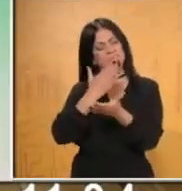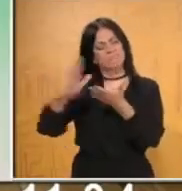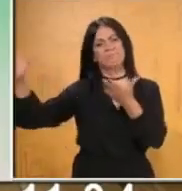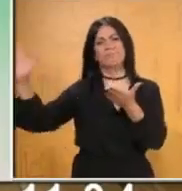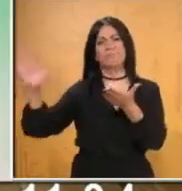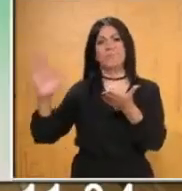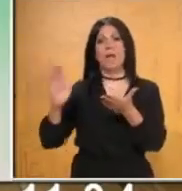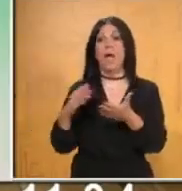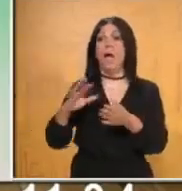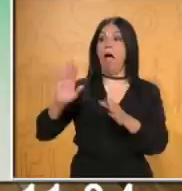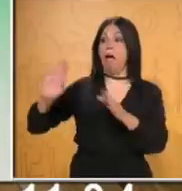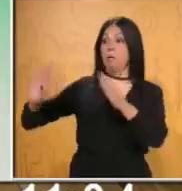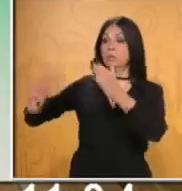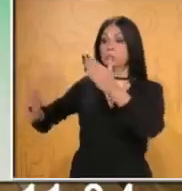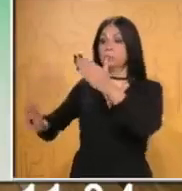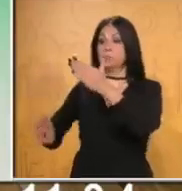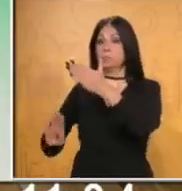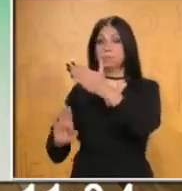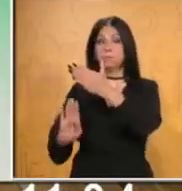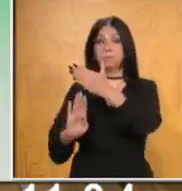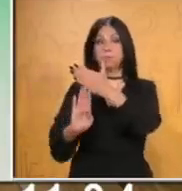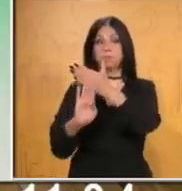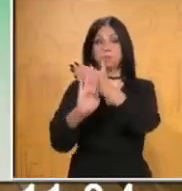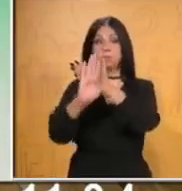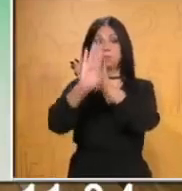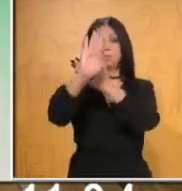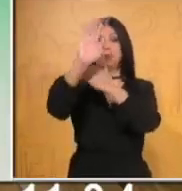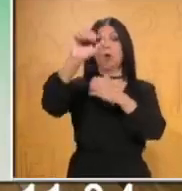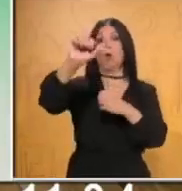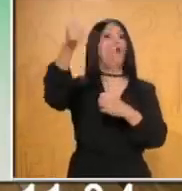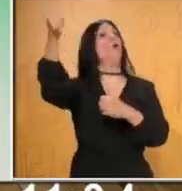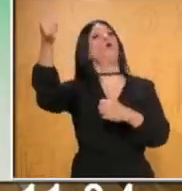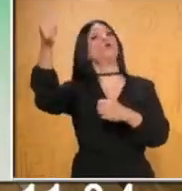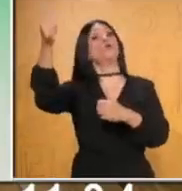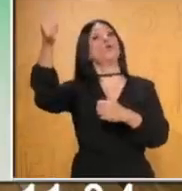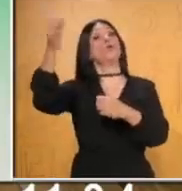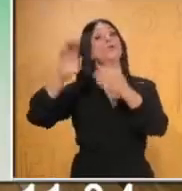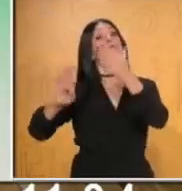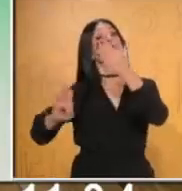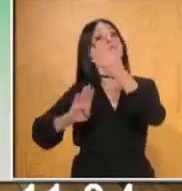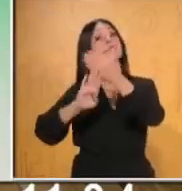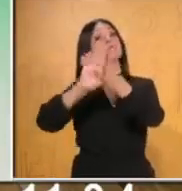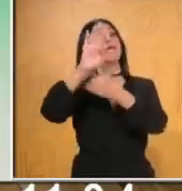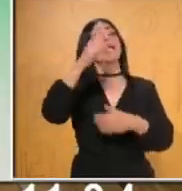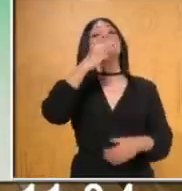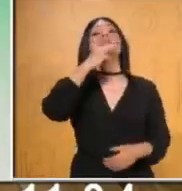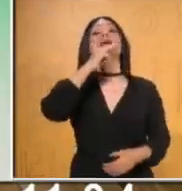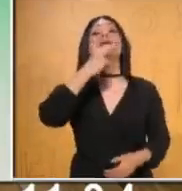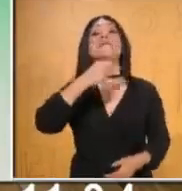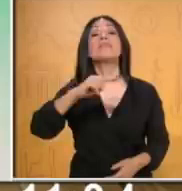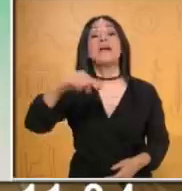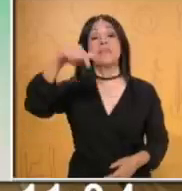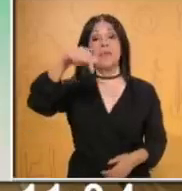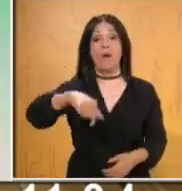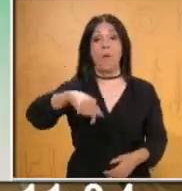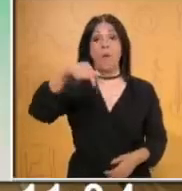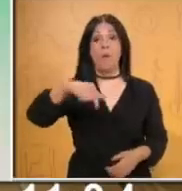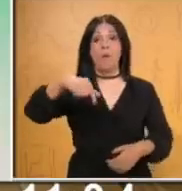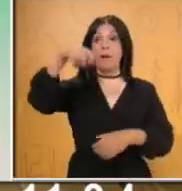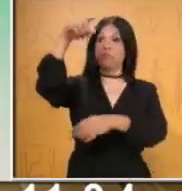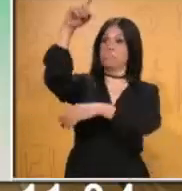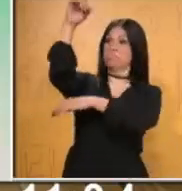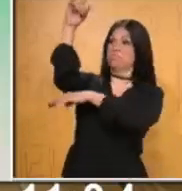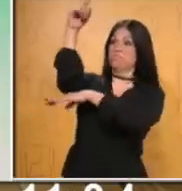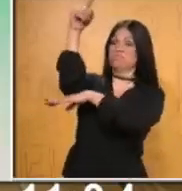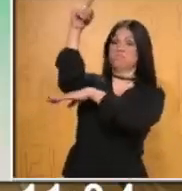el segundo espíritu, el espíritu de la Navidad presente, representado como un gigante pelirrojo y